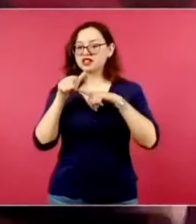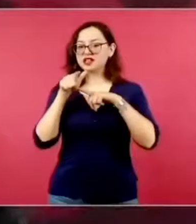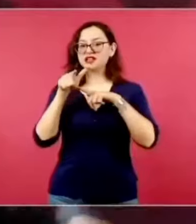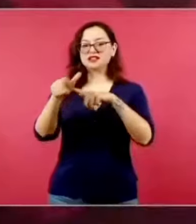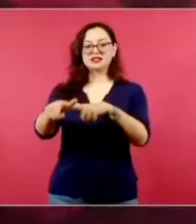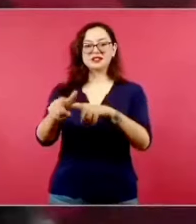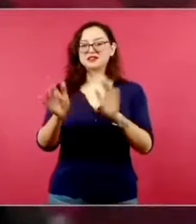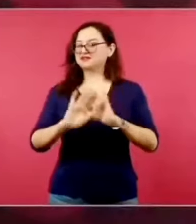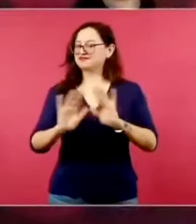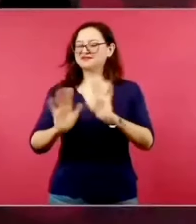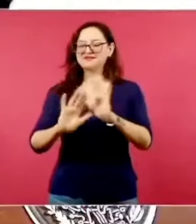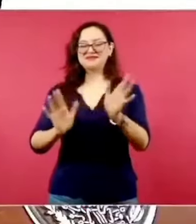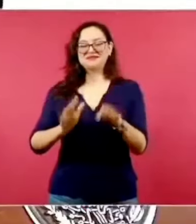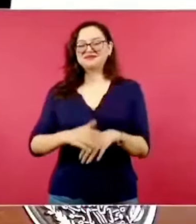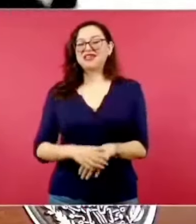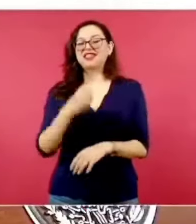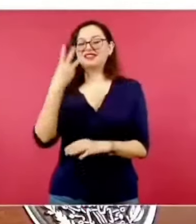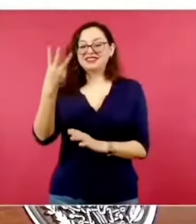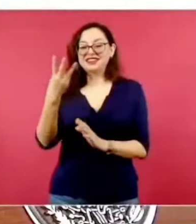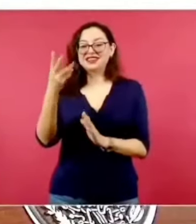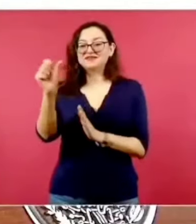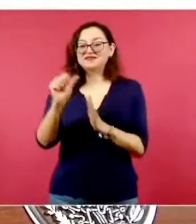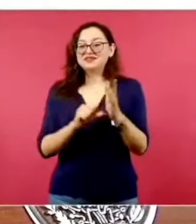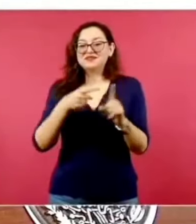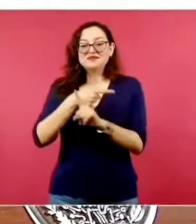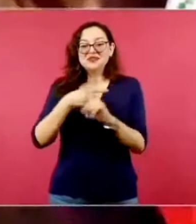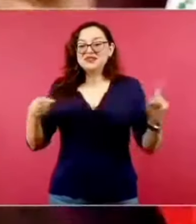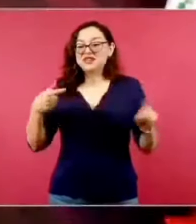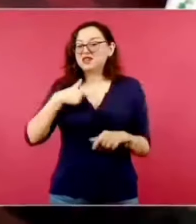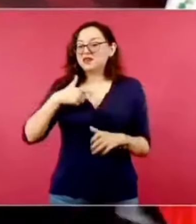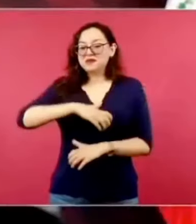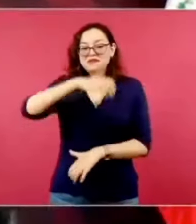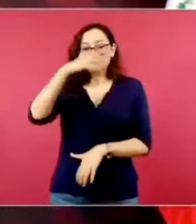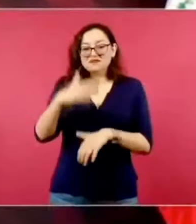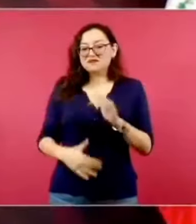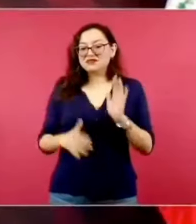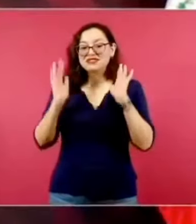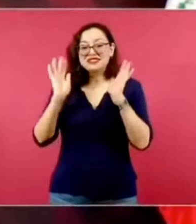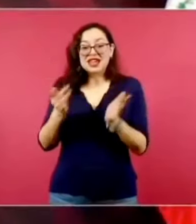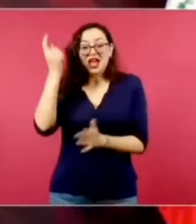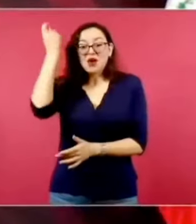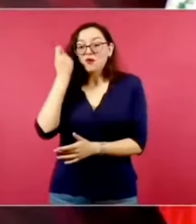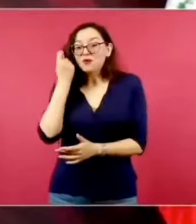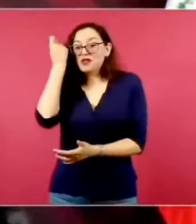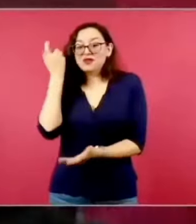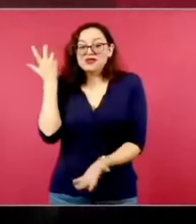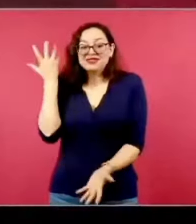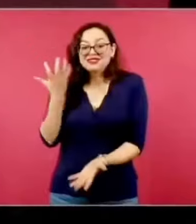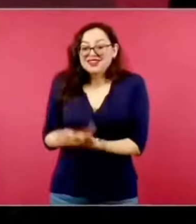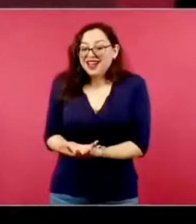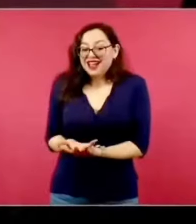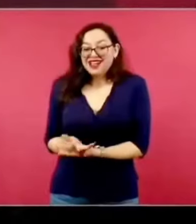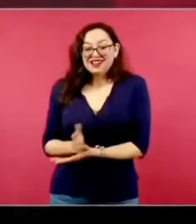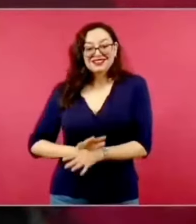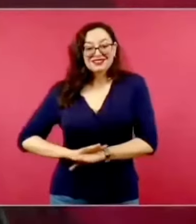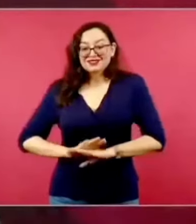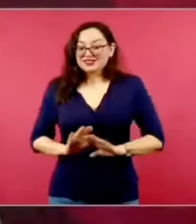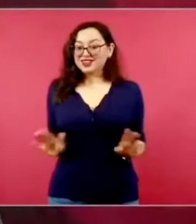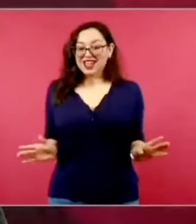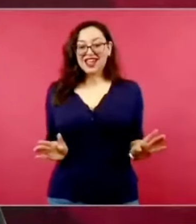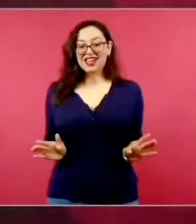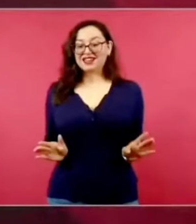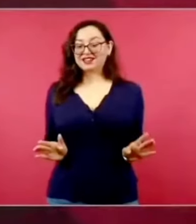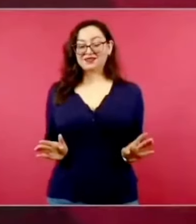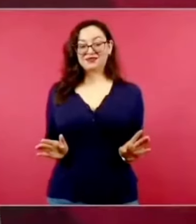tres meses y medio adiós y me jubilo y no me voy a dejar